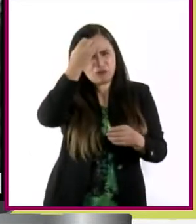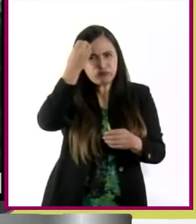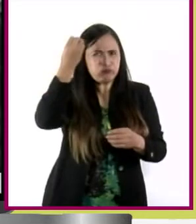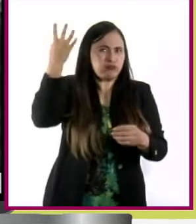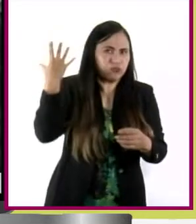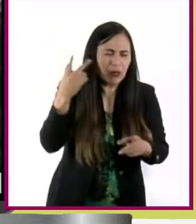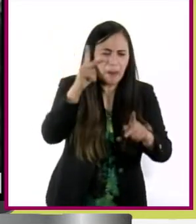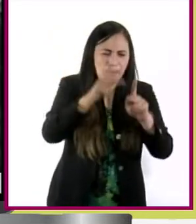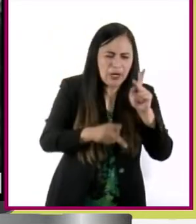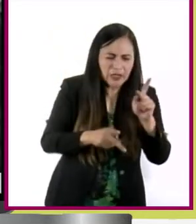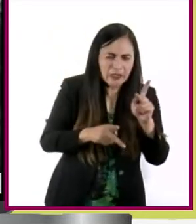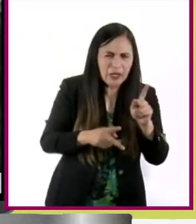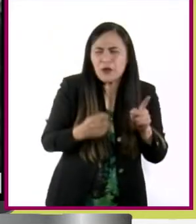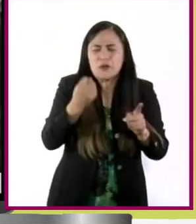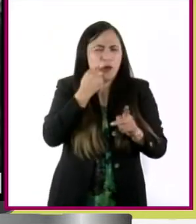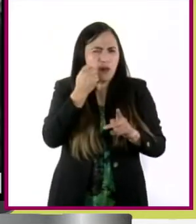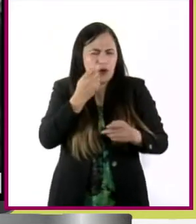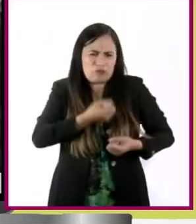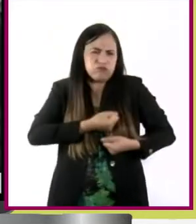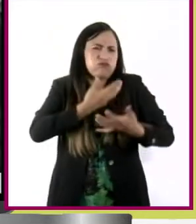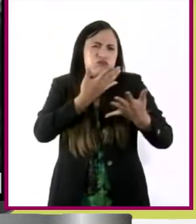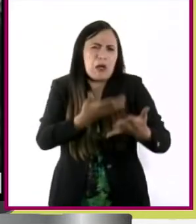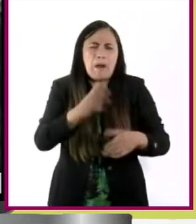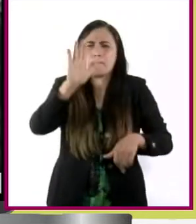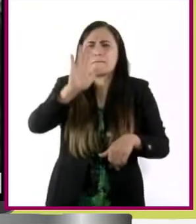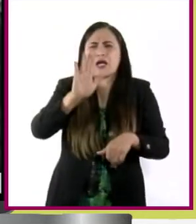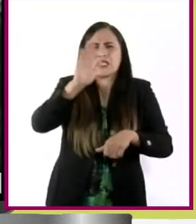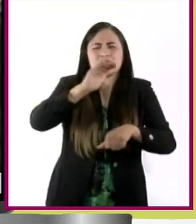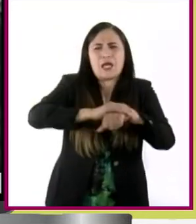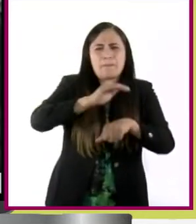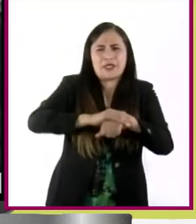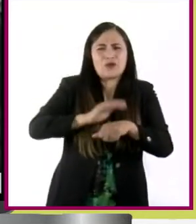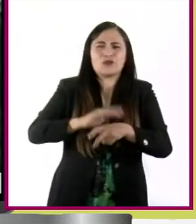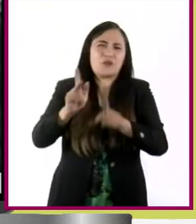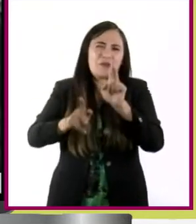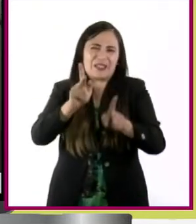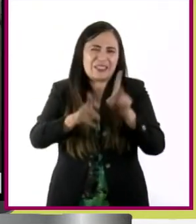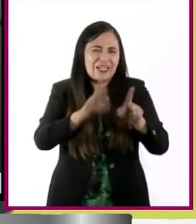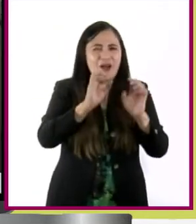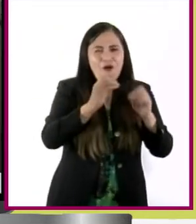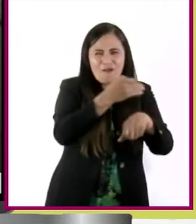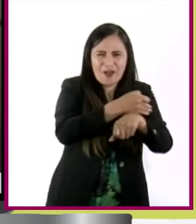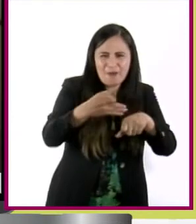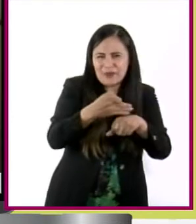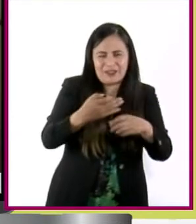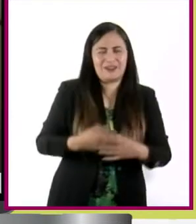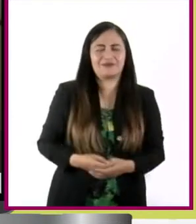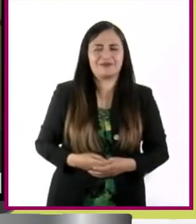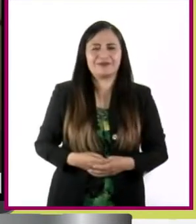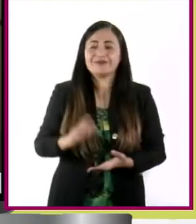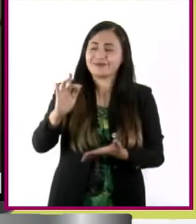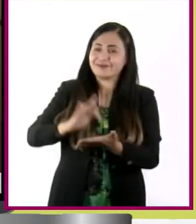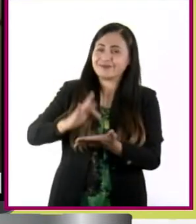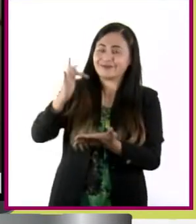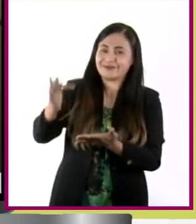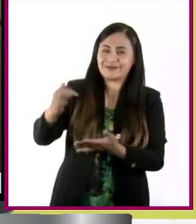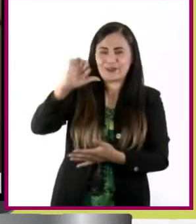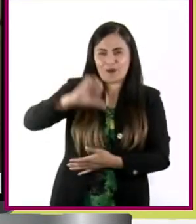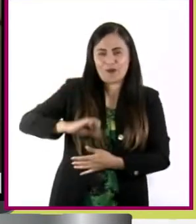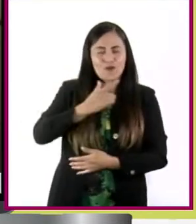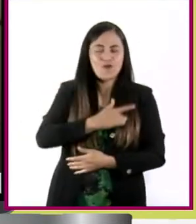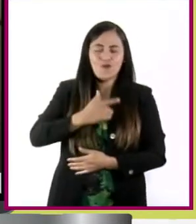que improvises, como cuando estás platicando con tus amigos o cuando estás platicando con tus familiares. Muchas gracias, Melanie. Fue un honor tenerte